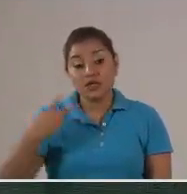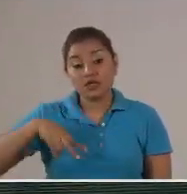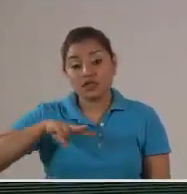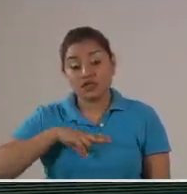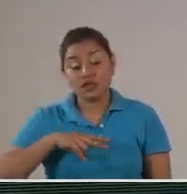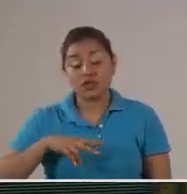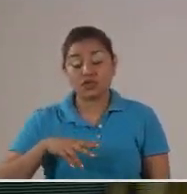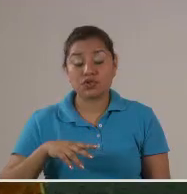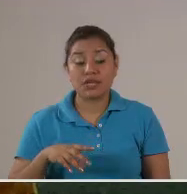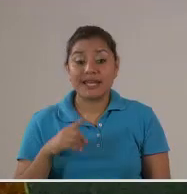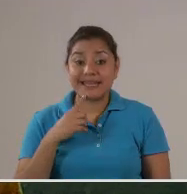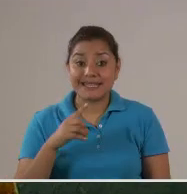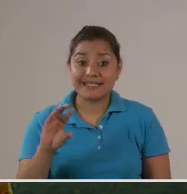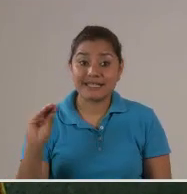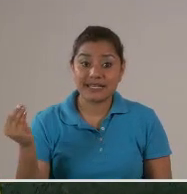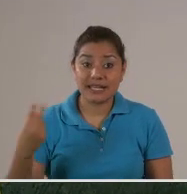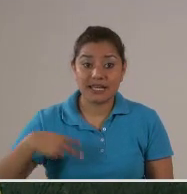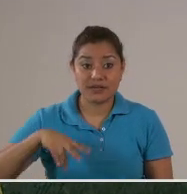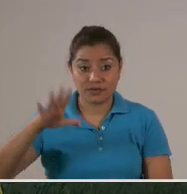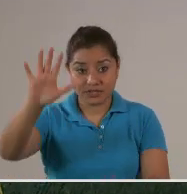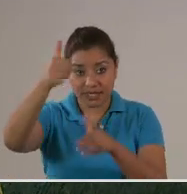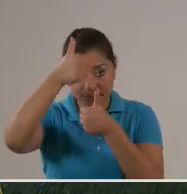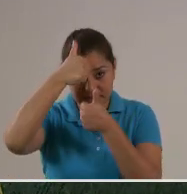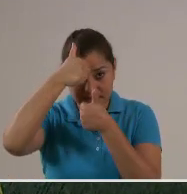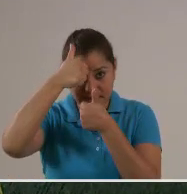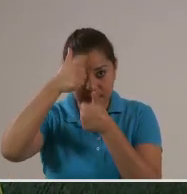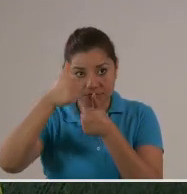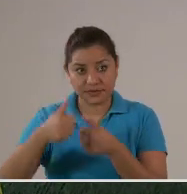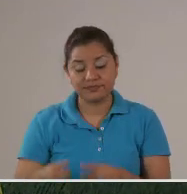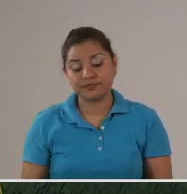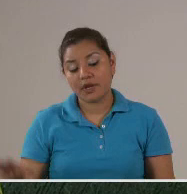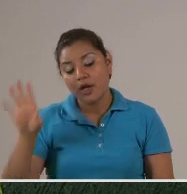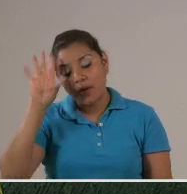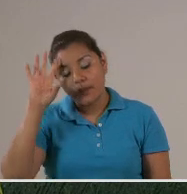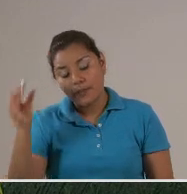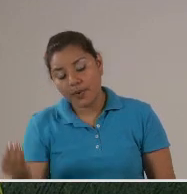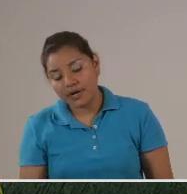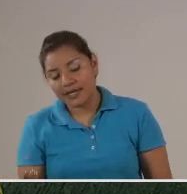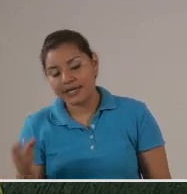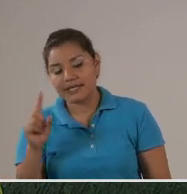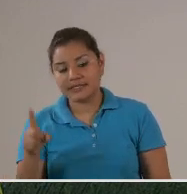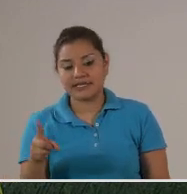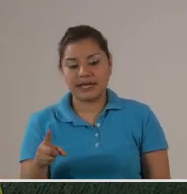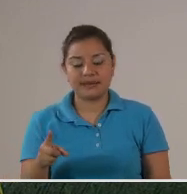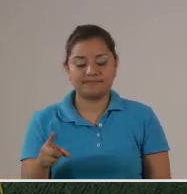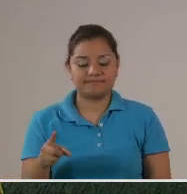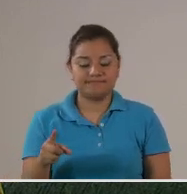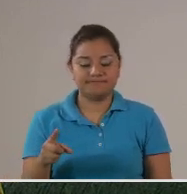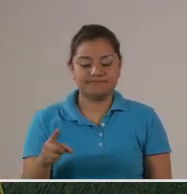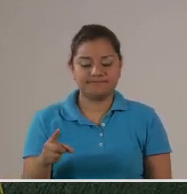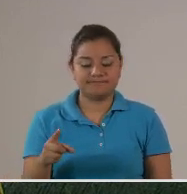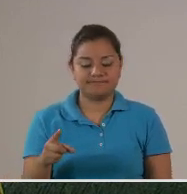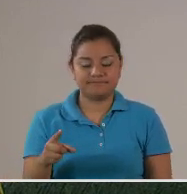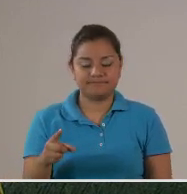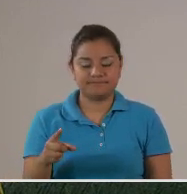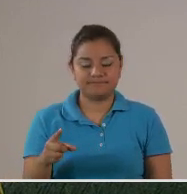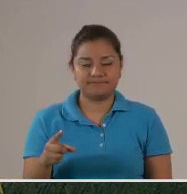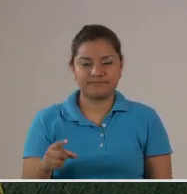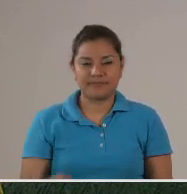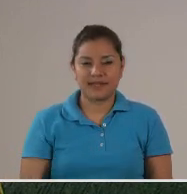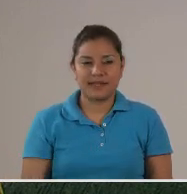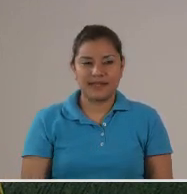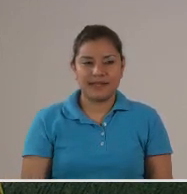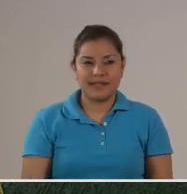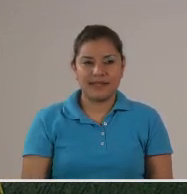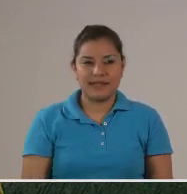entonces se condena cuando se condena se separa cuando se separa se destruye esa es una forma